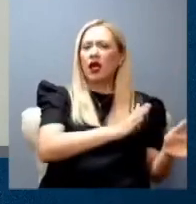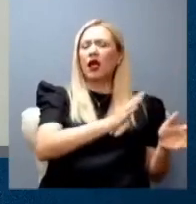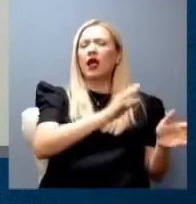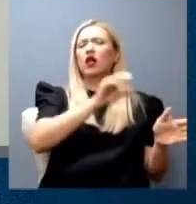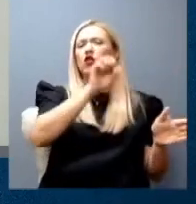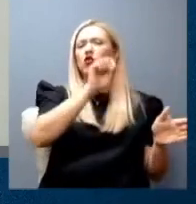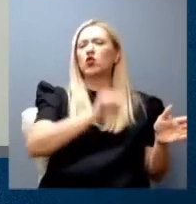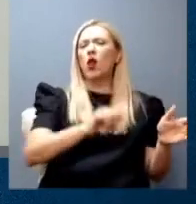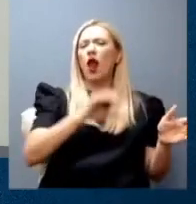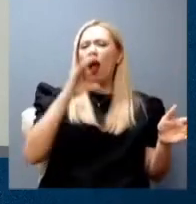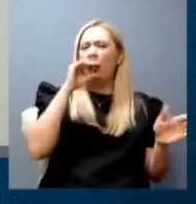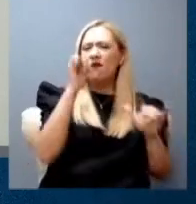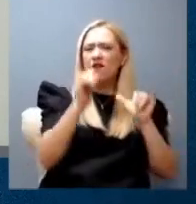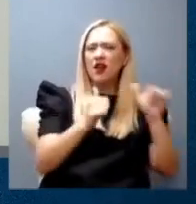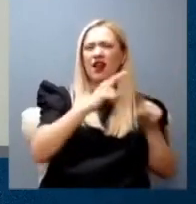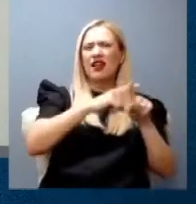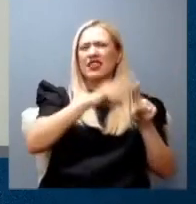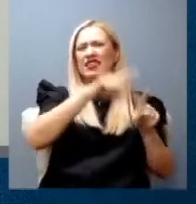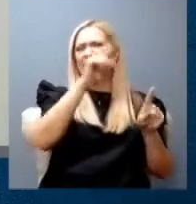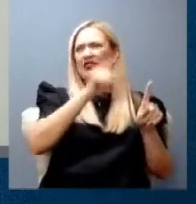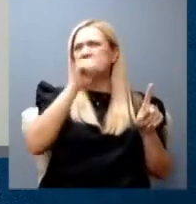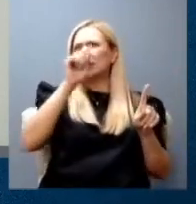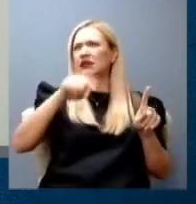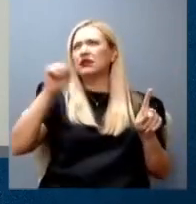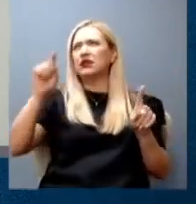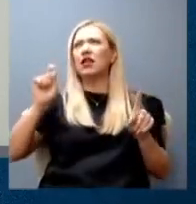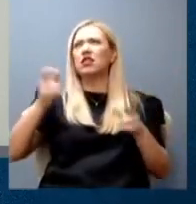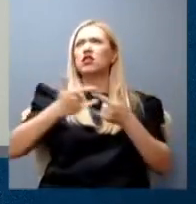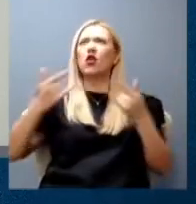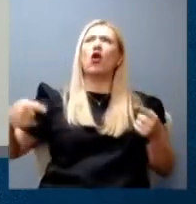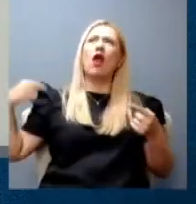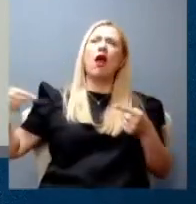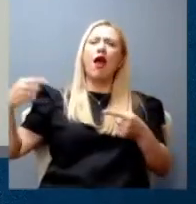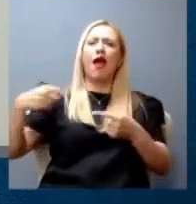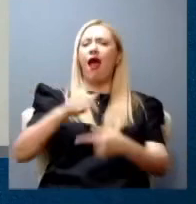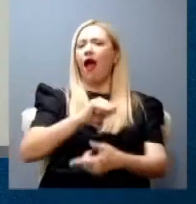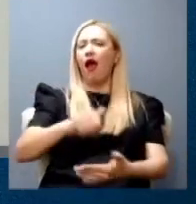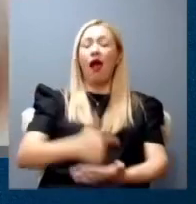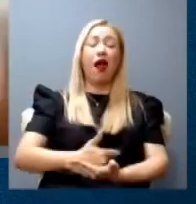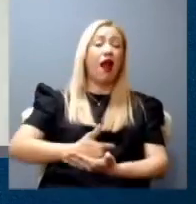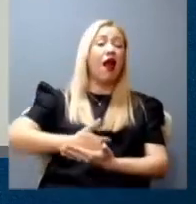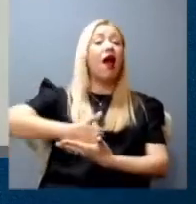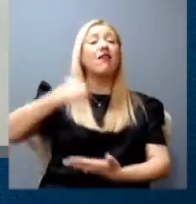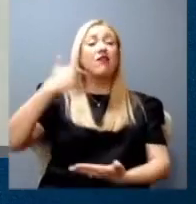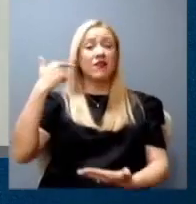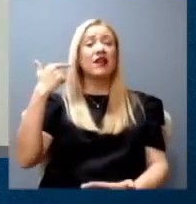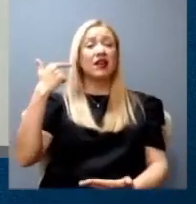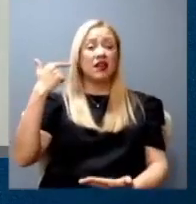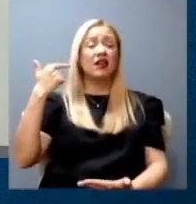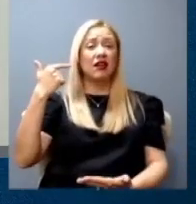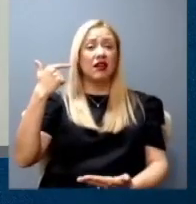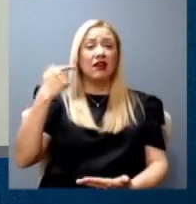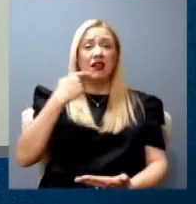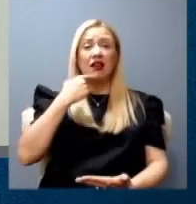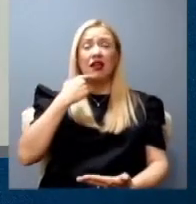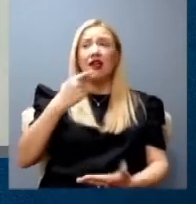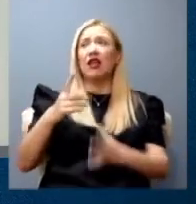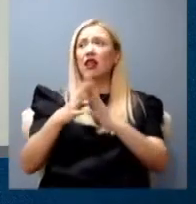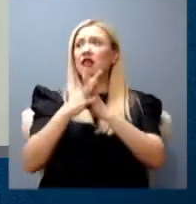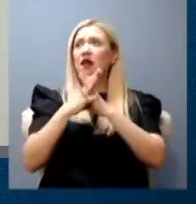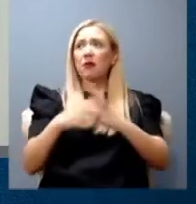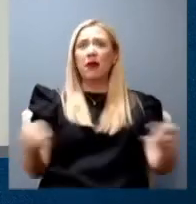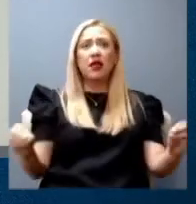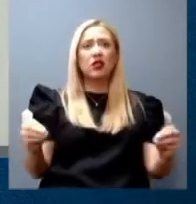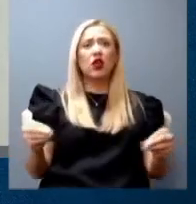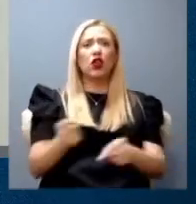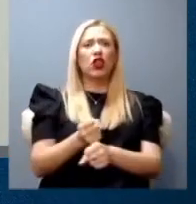se han cometido delitos graves, delitos de alto impacto, delitos que tienen que ver con lo que comentaba Camila, con la desaparición, con